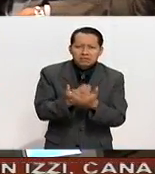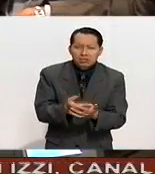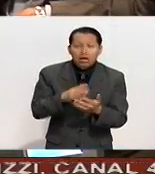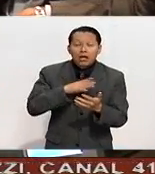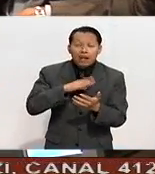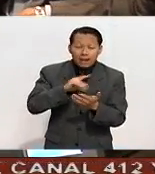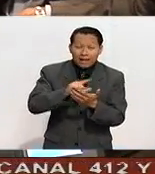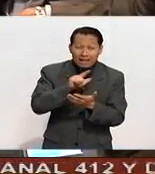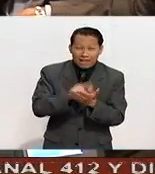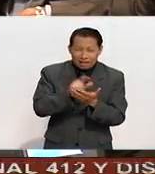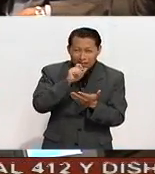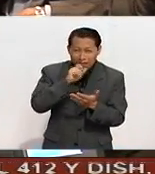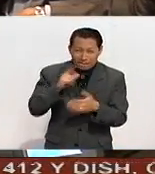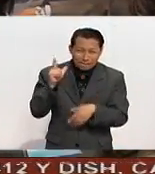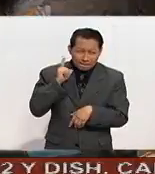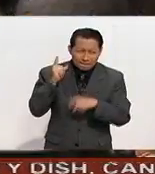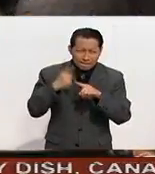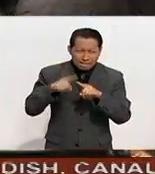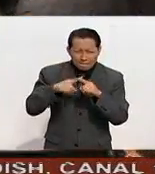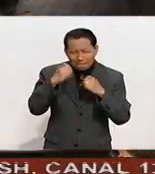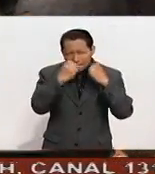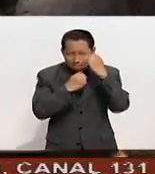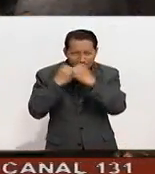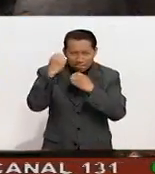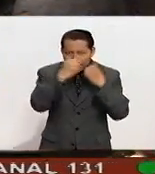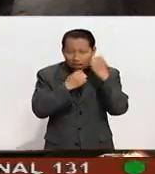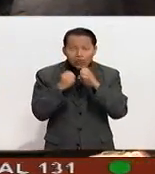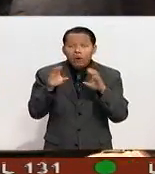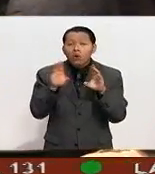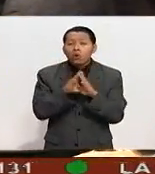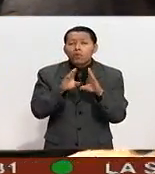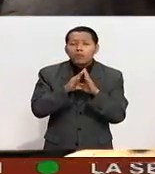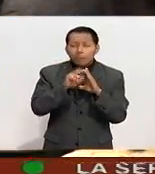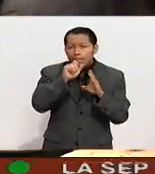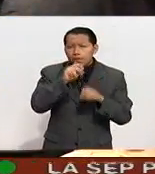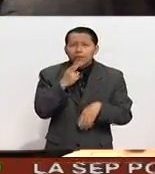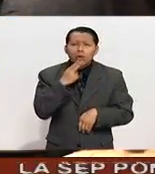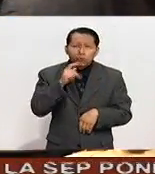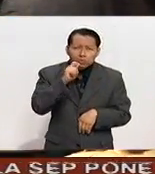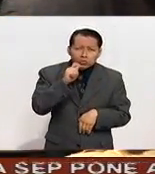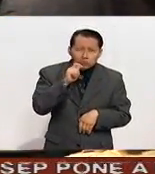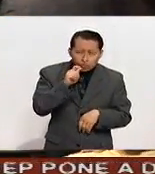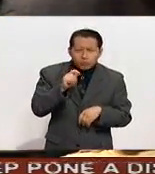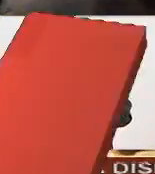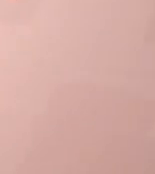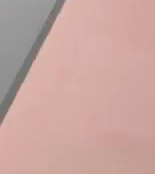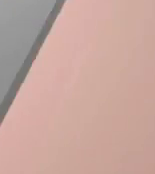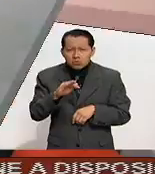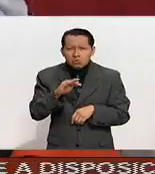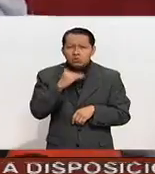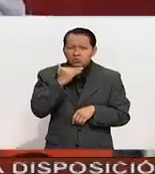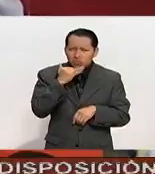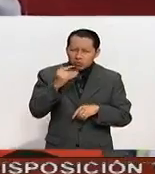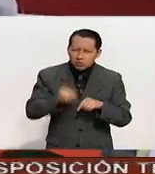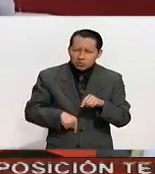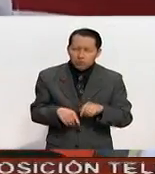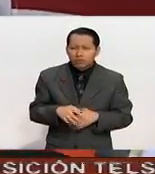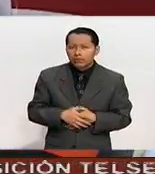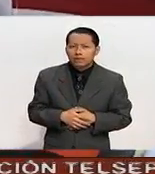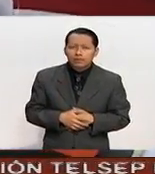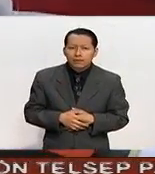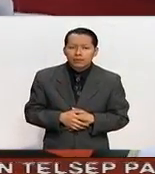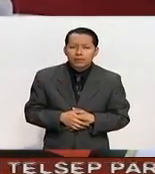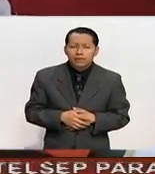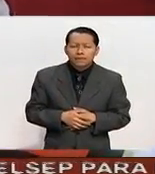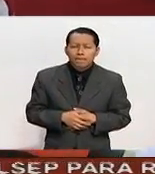una reserva que busca descriminalizar el consumo del cannabis. Una reserva